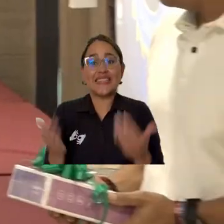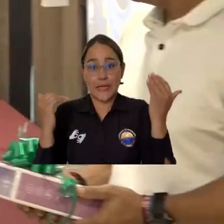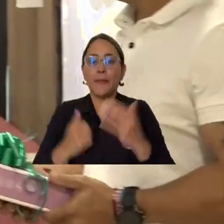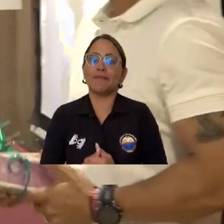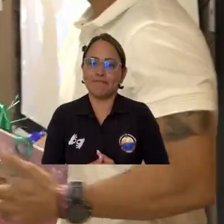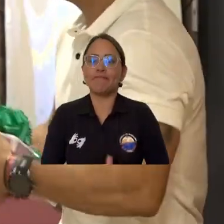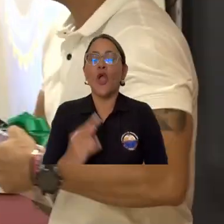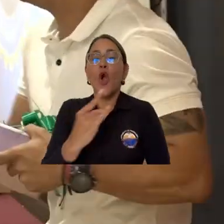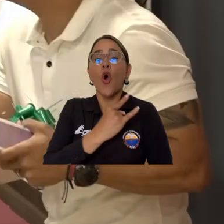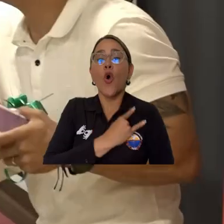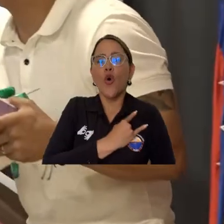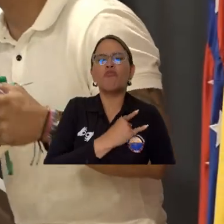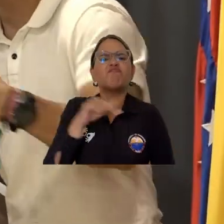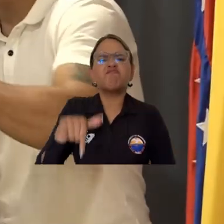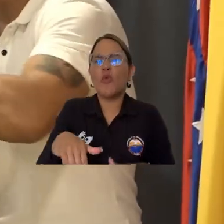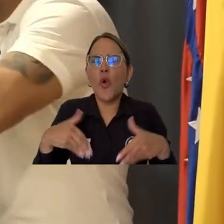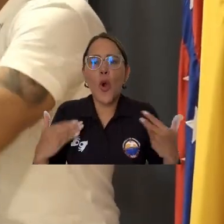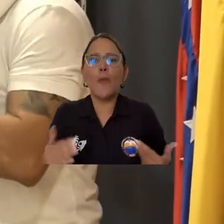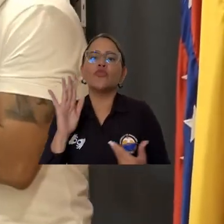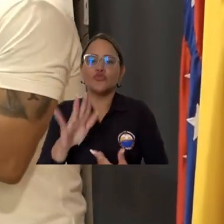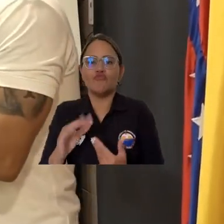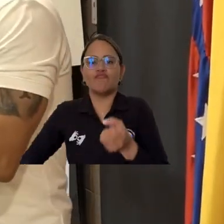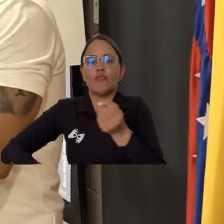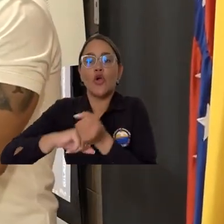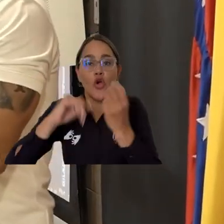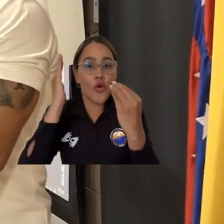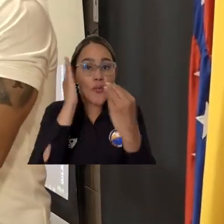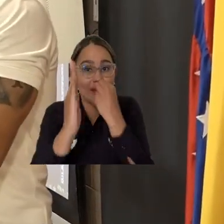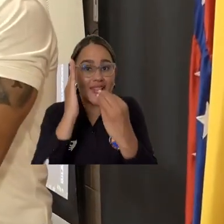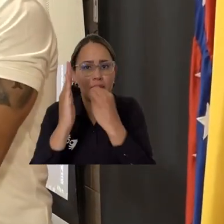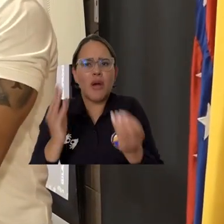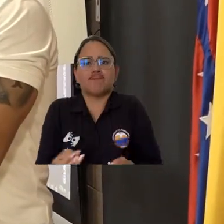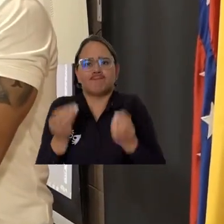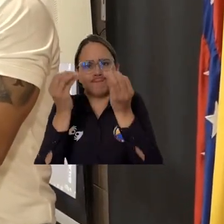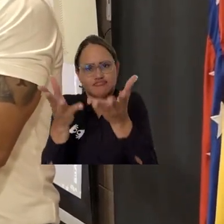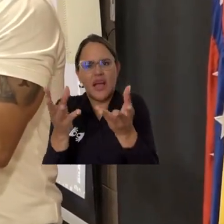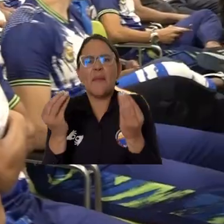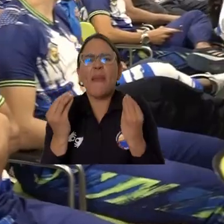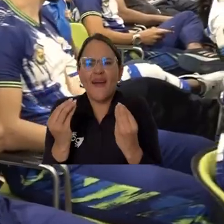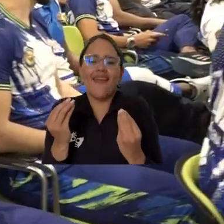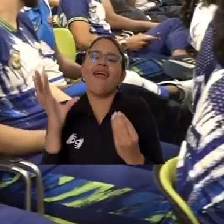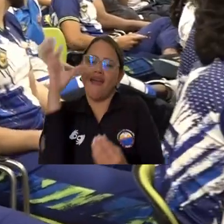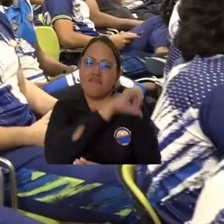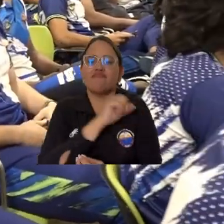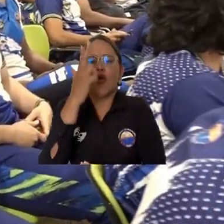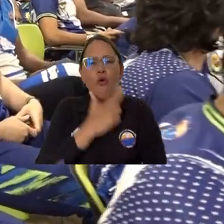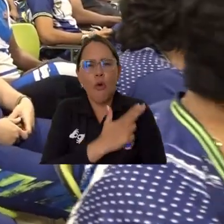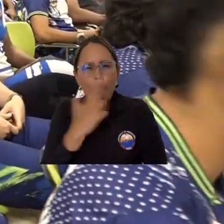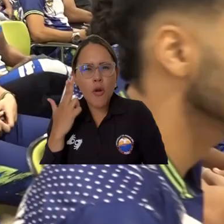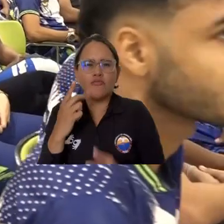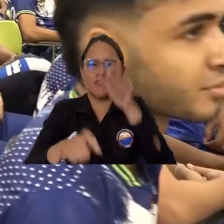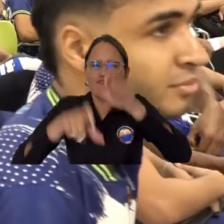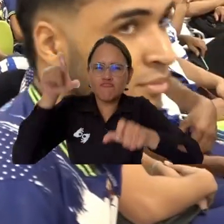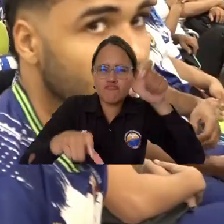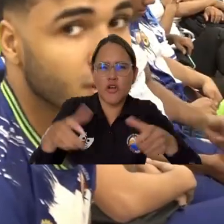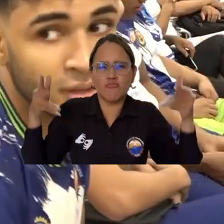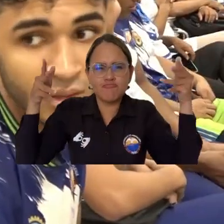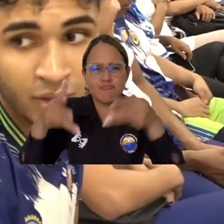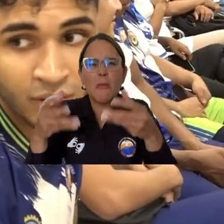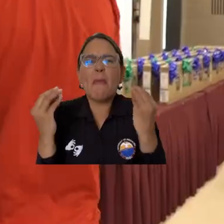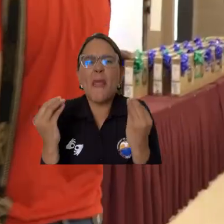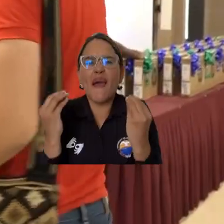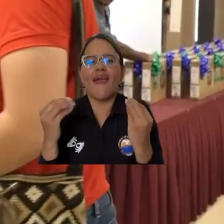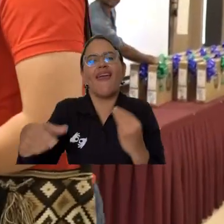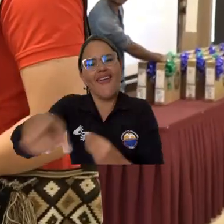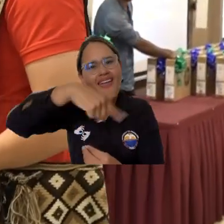la Dirección de Bienestar Universitario, ratificando su compromiso con una formación avanzada y el desarrollo humano, orientados al